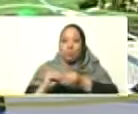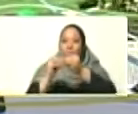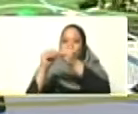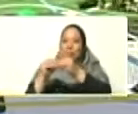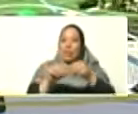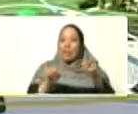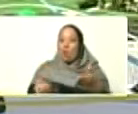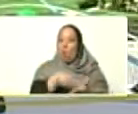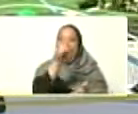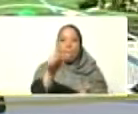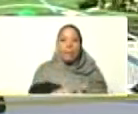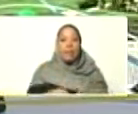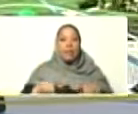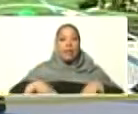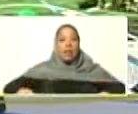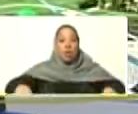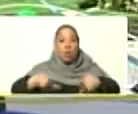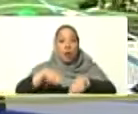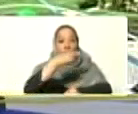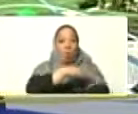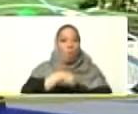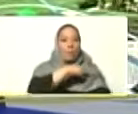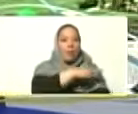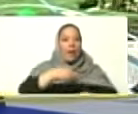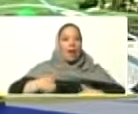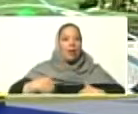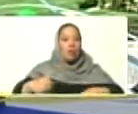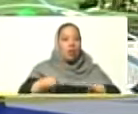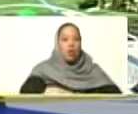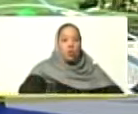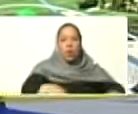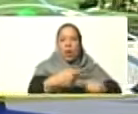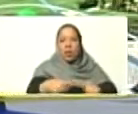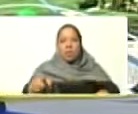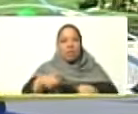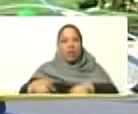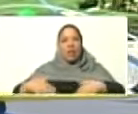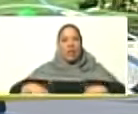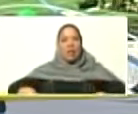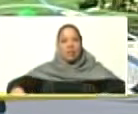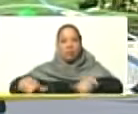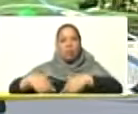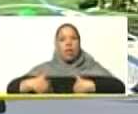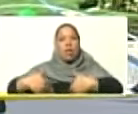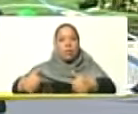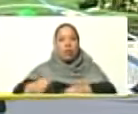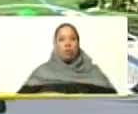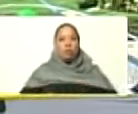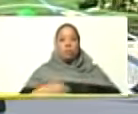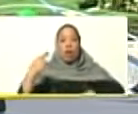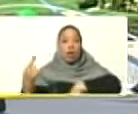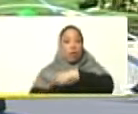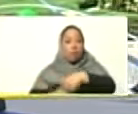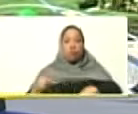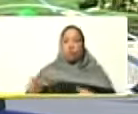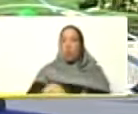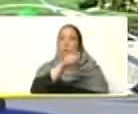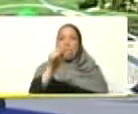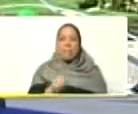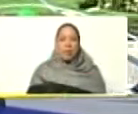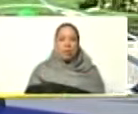salud. Yo tengo una gran energía, una gran fe, una gran esperanza que vamos a hacer una revolución completa